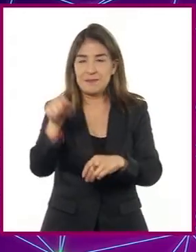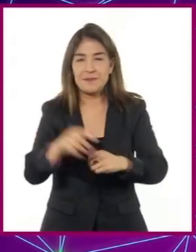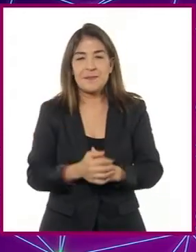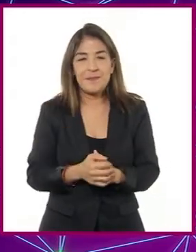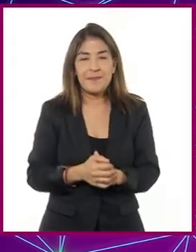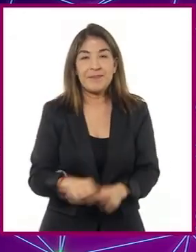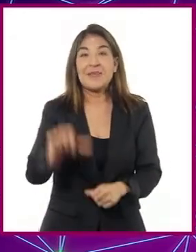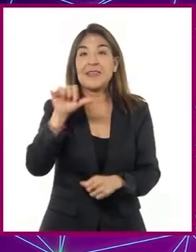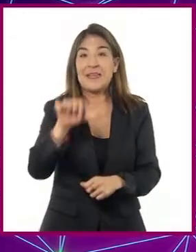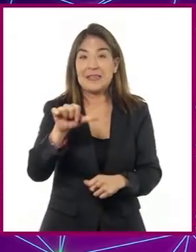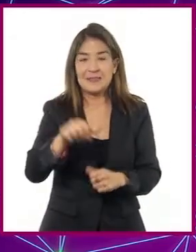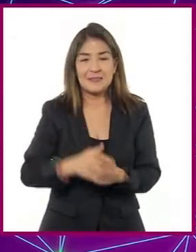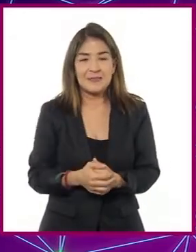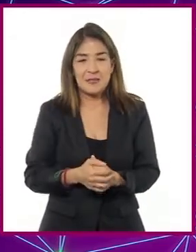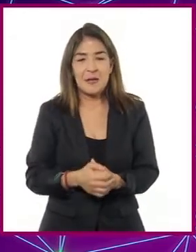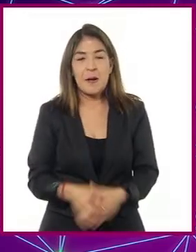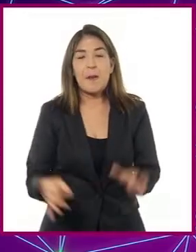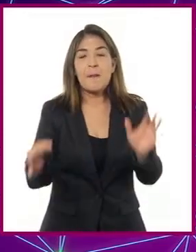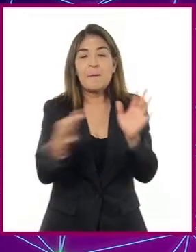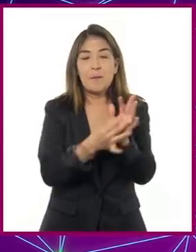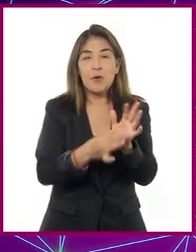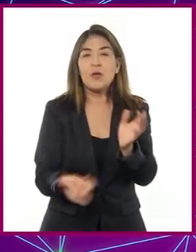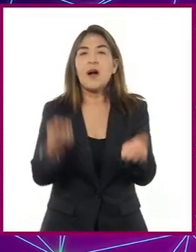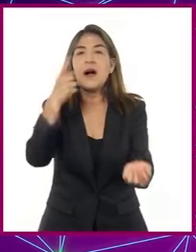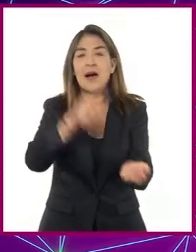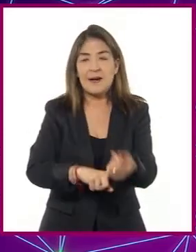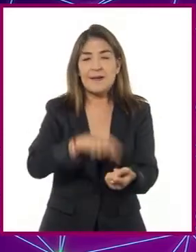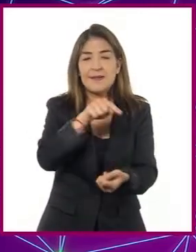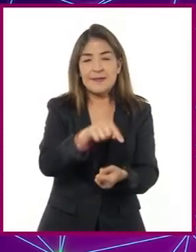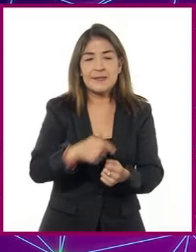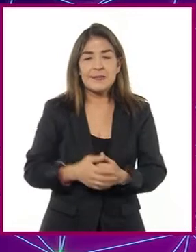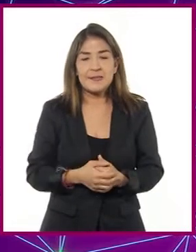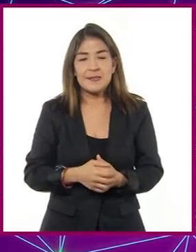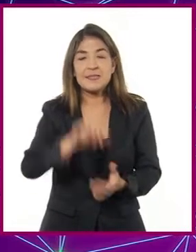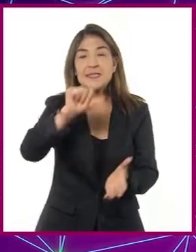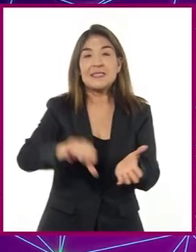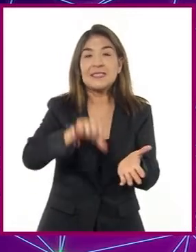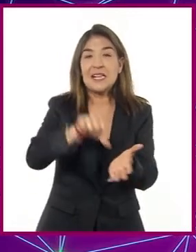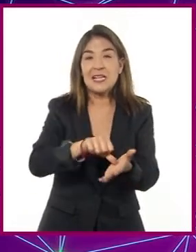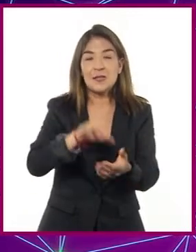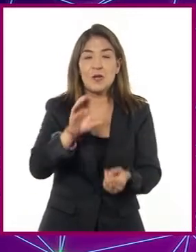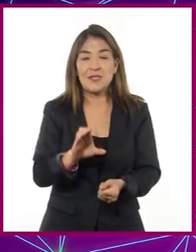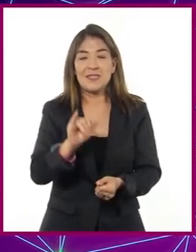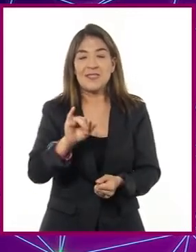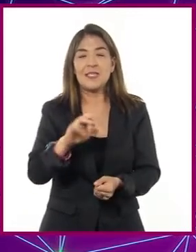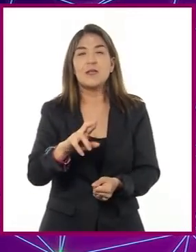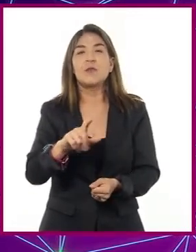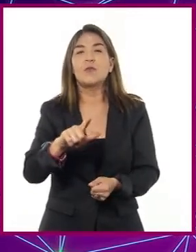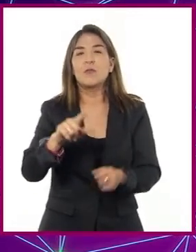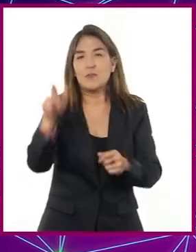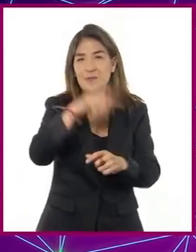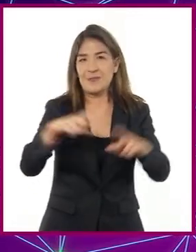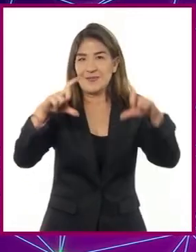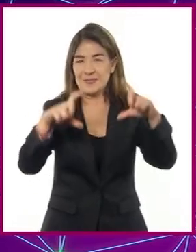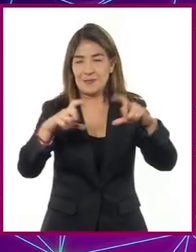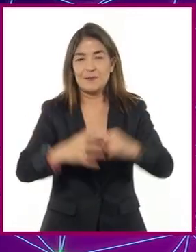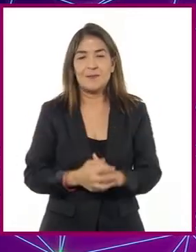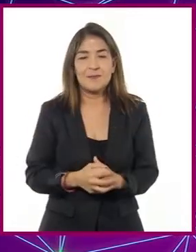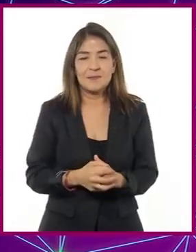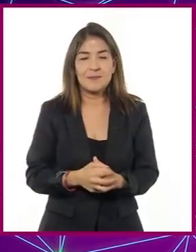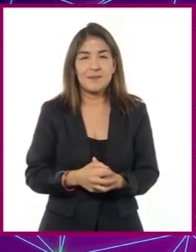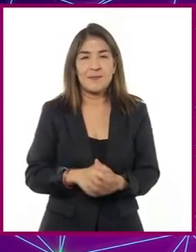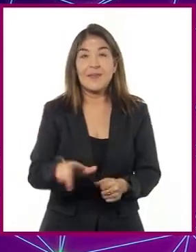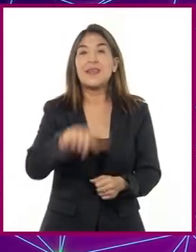16. El punto interior se llama centro del círculo.